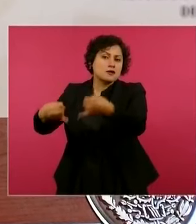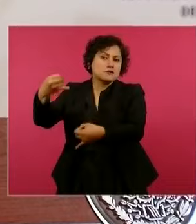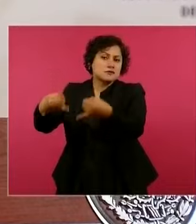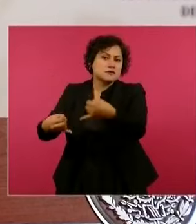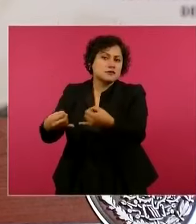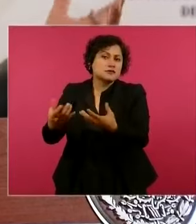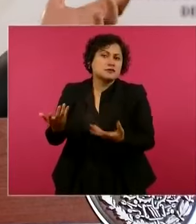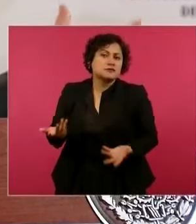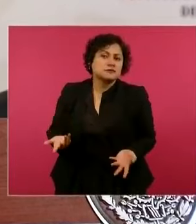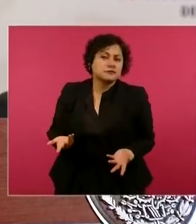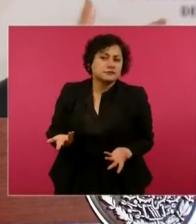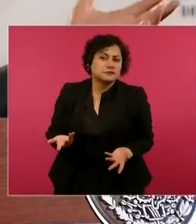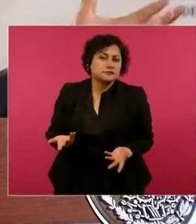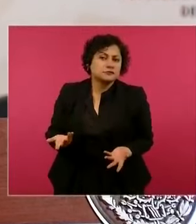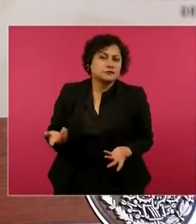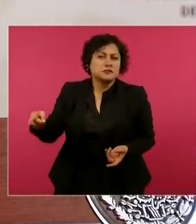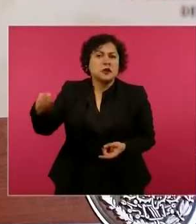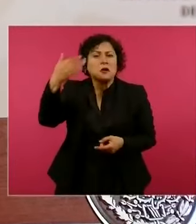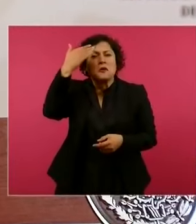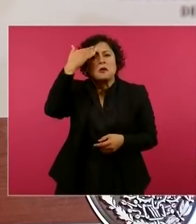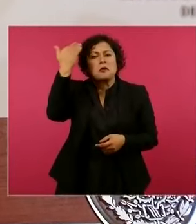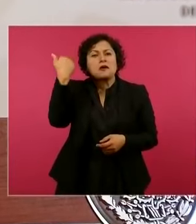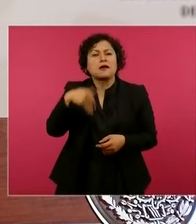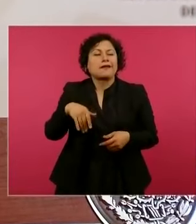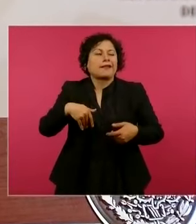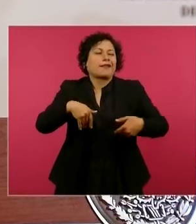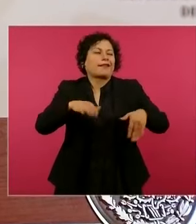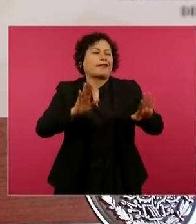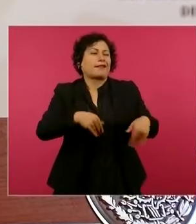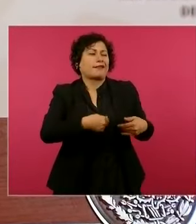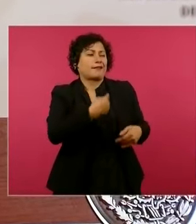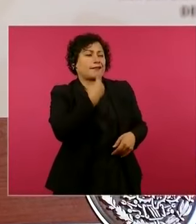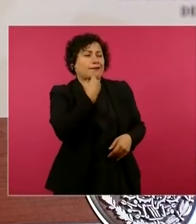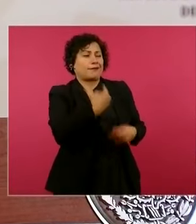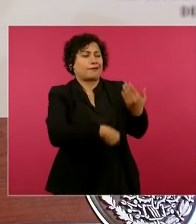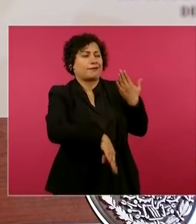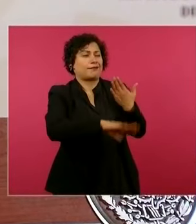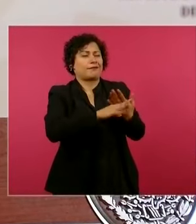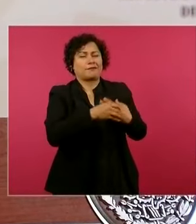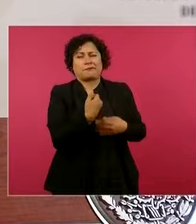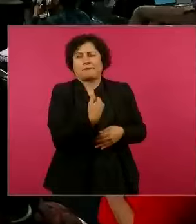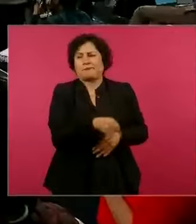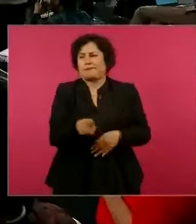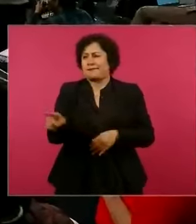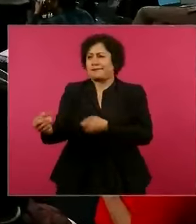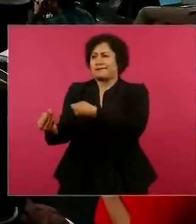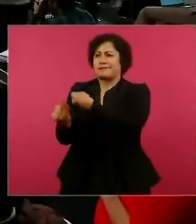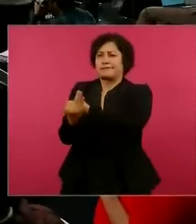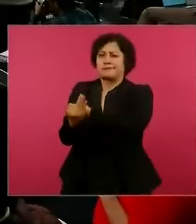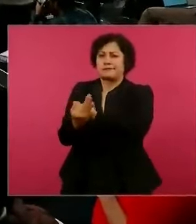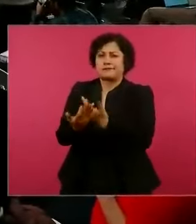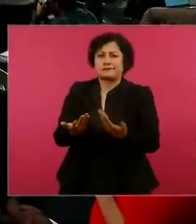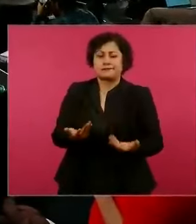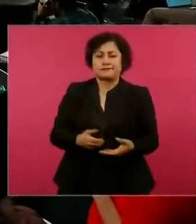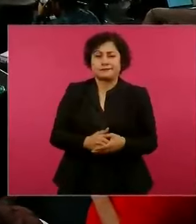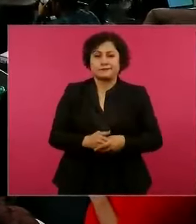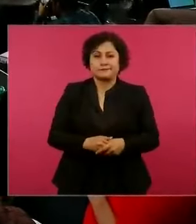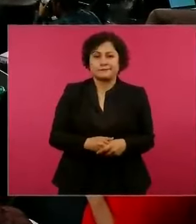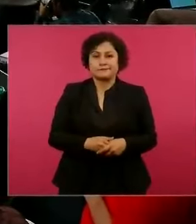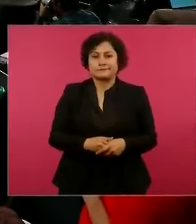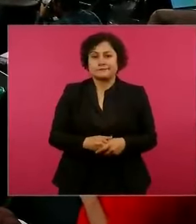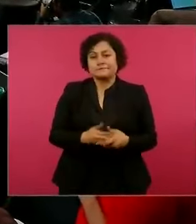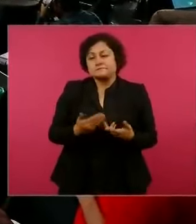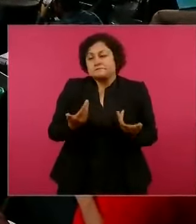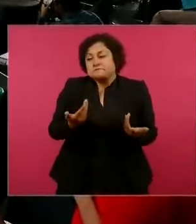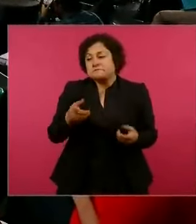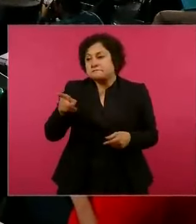¿cuál es el propósito de hacer este tipo de declaraciones? O sea, ¿con quién trata de quedar bien? ¿Con los pobres? ¿Con los que